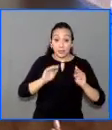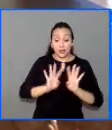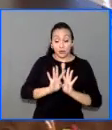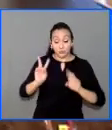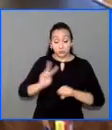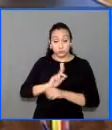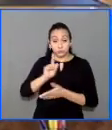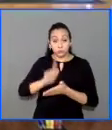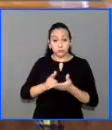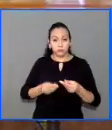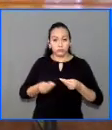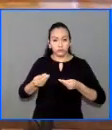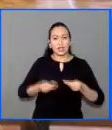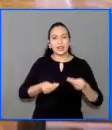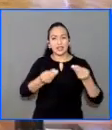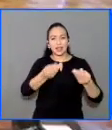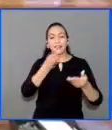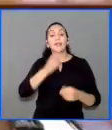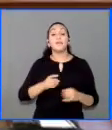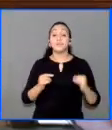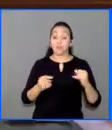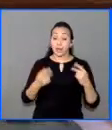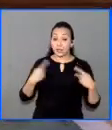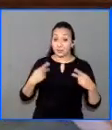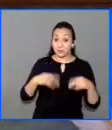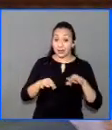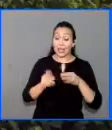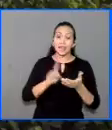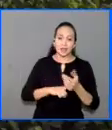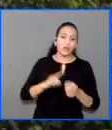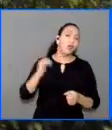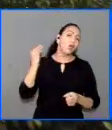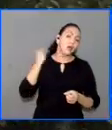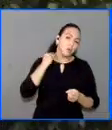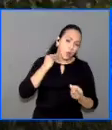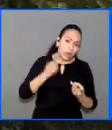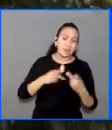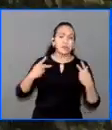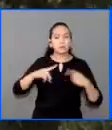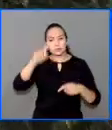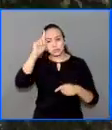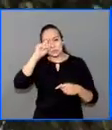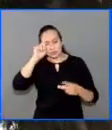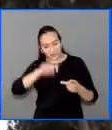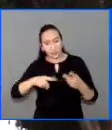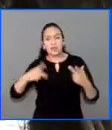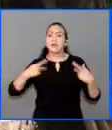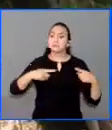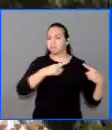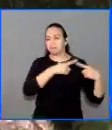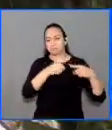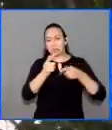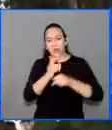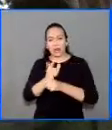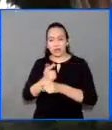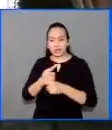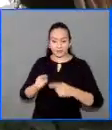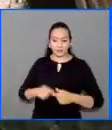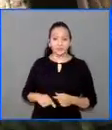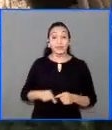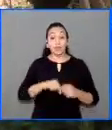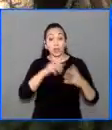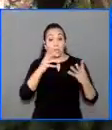los defensores públicos, asesores jurídicos, así como personal de mando medio y superior, se les cubrirá el porcentaje